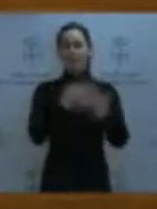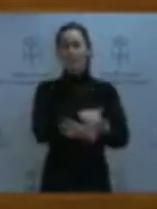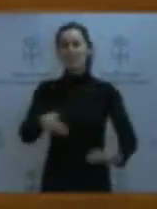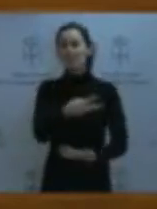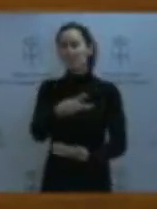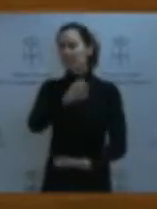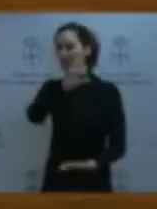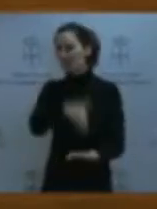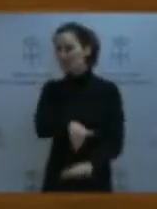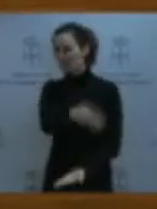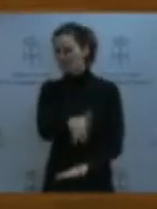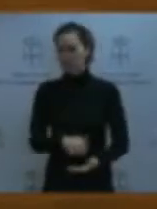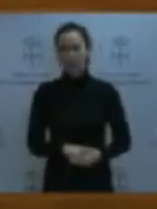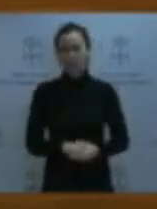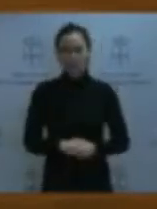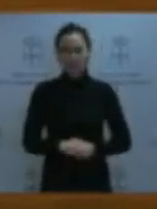recuerdo.